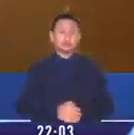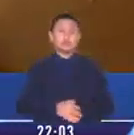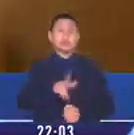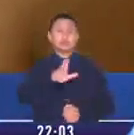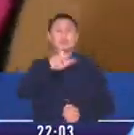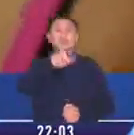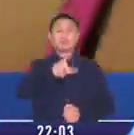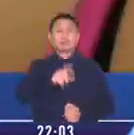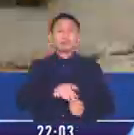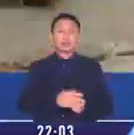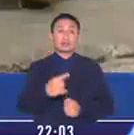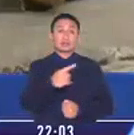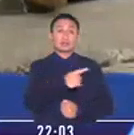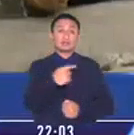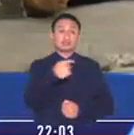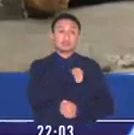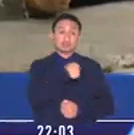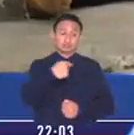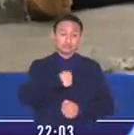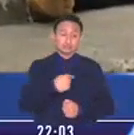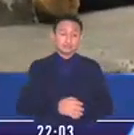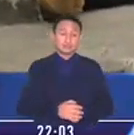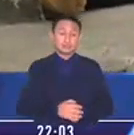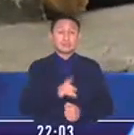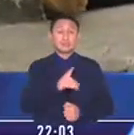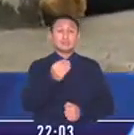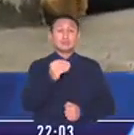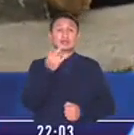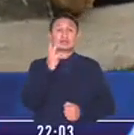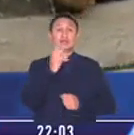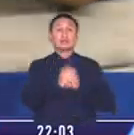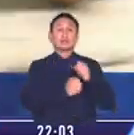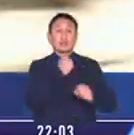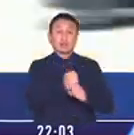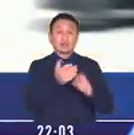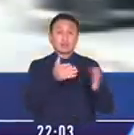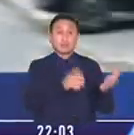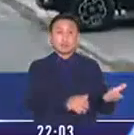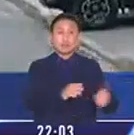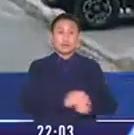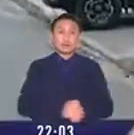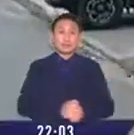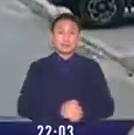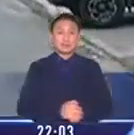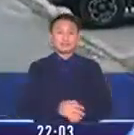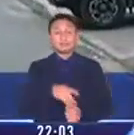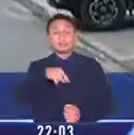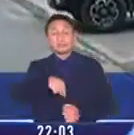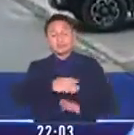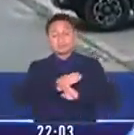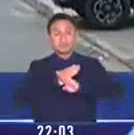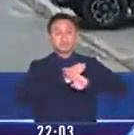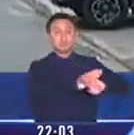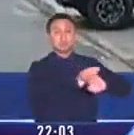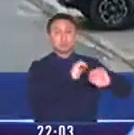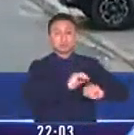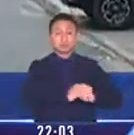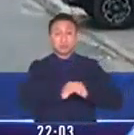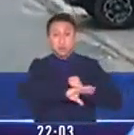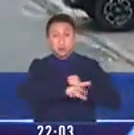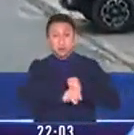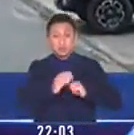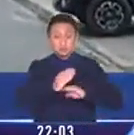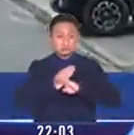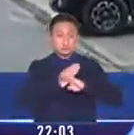personas fueron alcanzadas por los disparos y un menor de 17 años murió. Fue por repeler un asalto